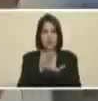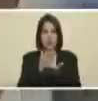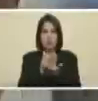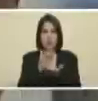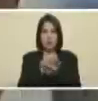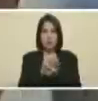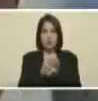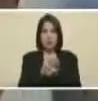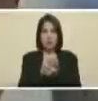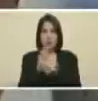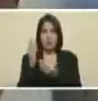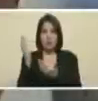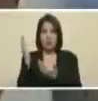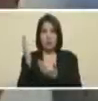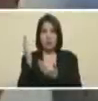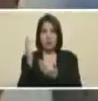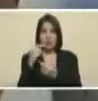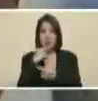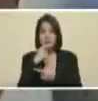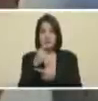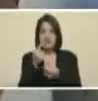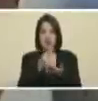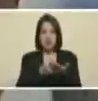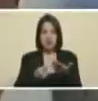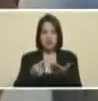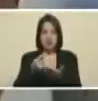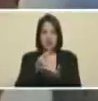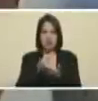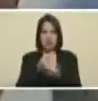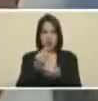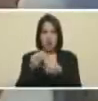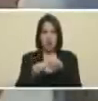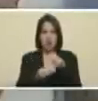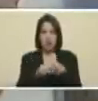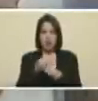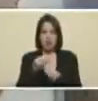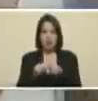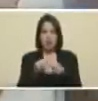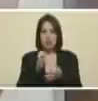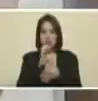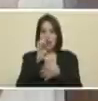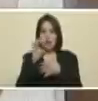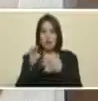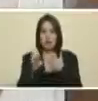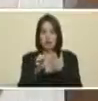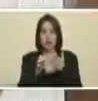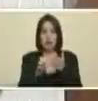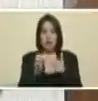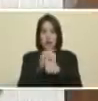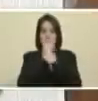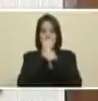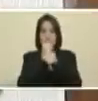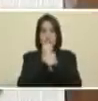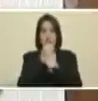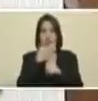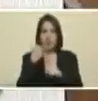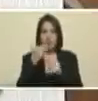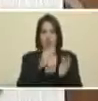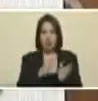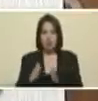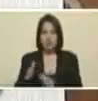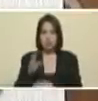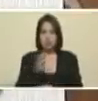Alí estuvo en el diseño y elaboración de la estrategia exitosa de recuperación de la Organización de